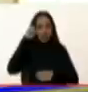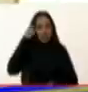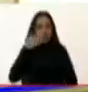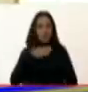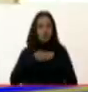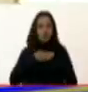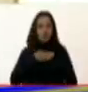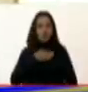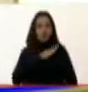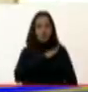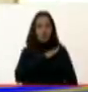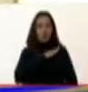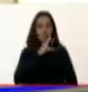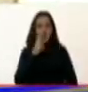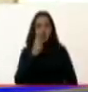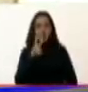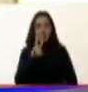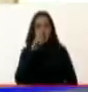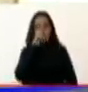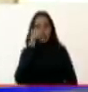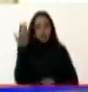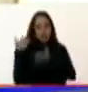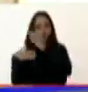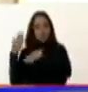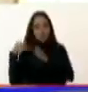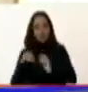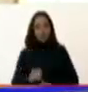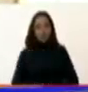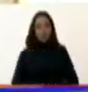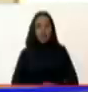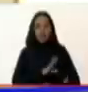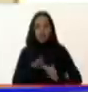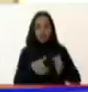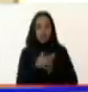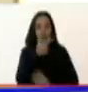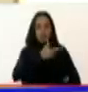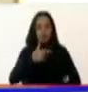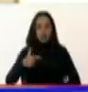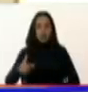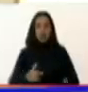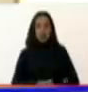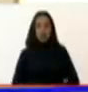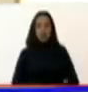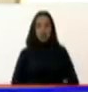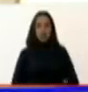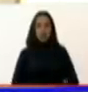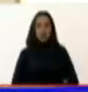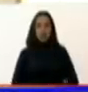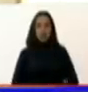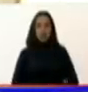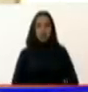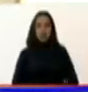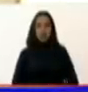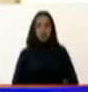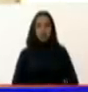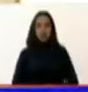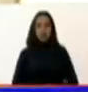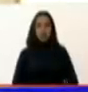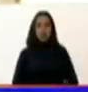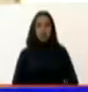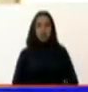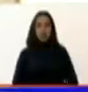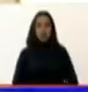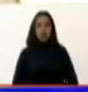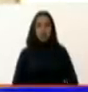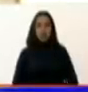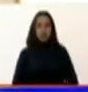años. Ramonet y a todos los compañeros presentes, a Gloria, a Orlando Pérez de Telesur,